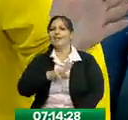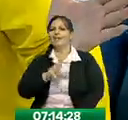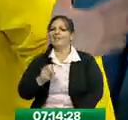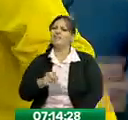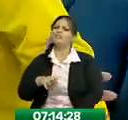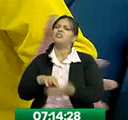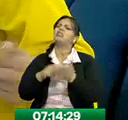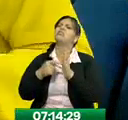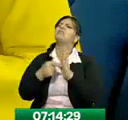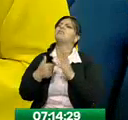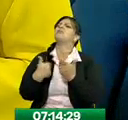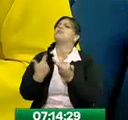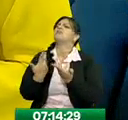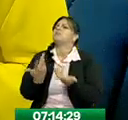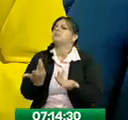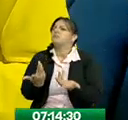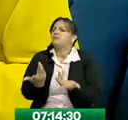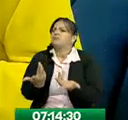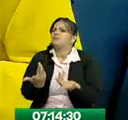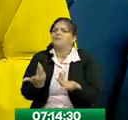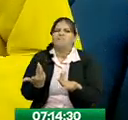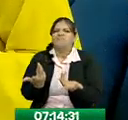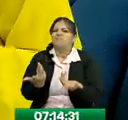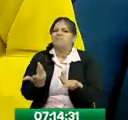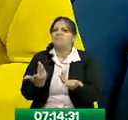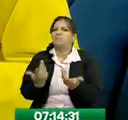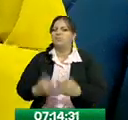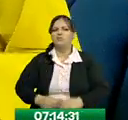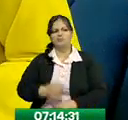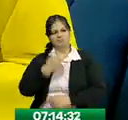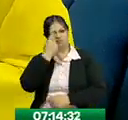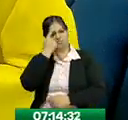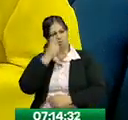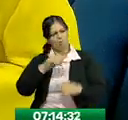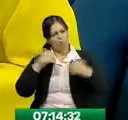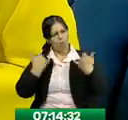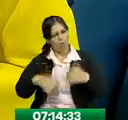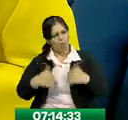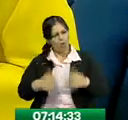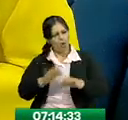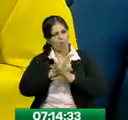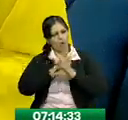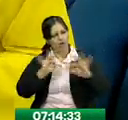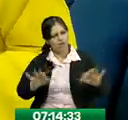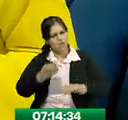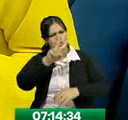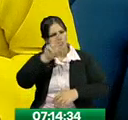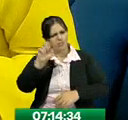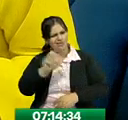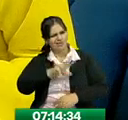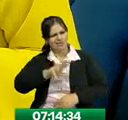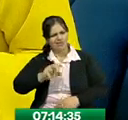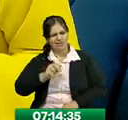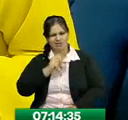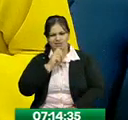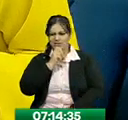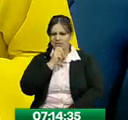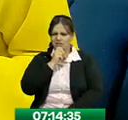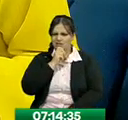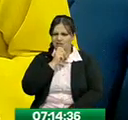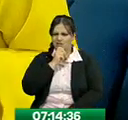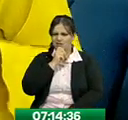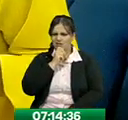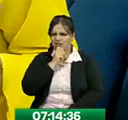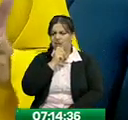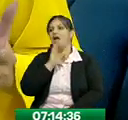de que ha trascendido aquello que nos llena de mucha expectativa e ilusión a los ecuatorianos en general, de que por primera vez un mundial de